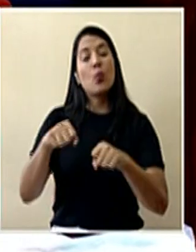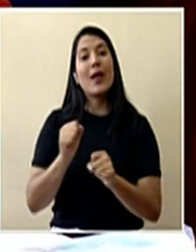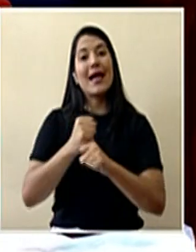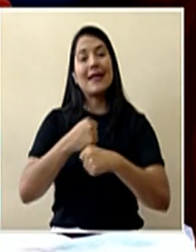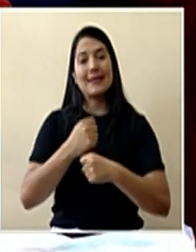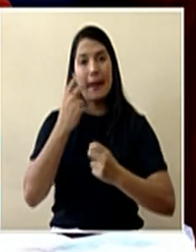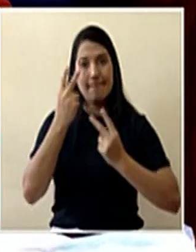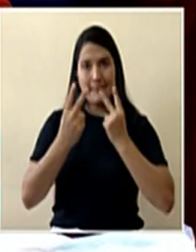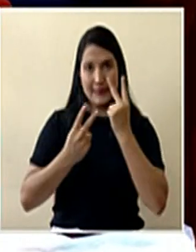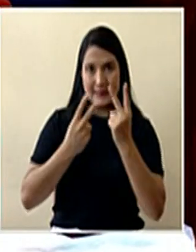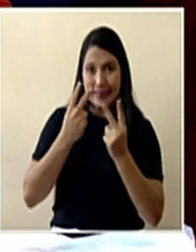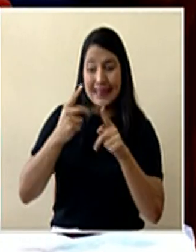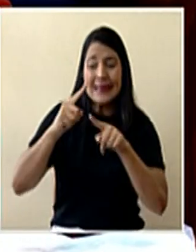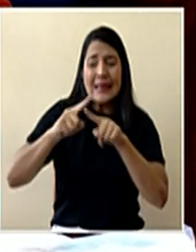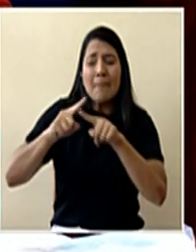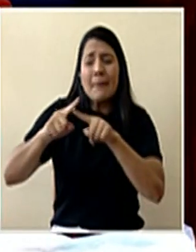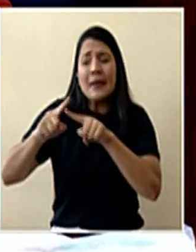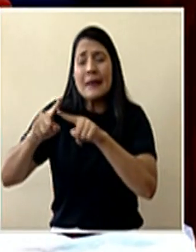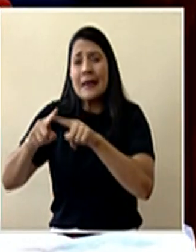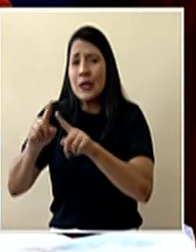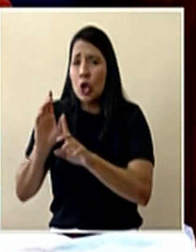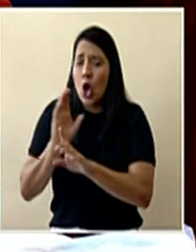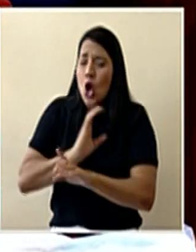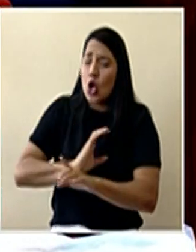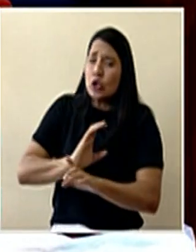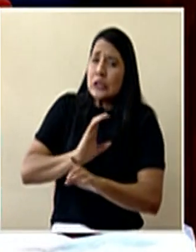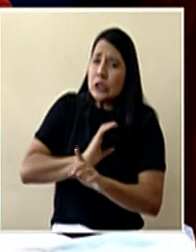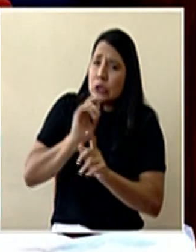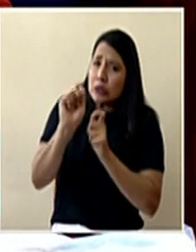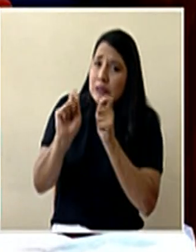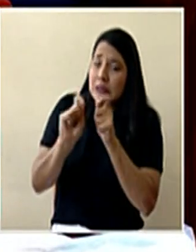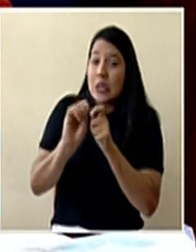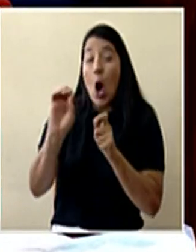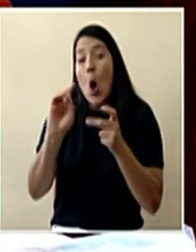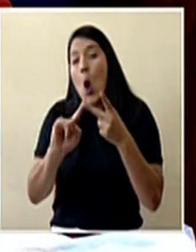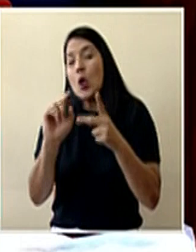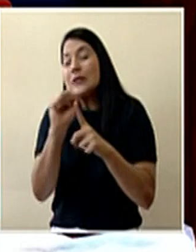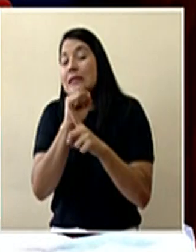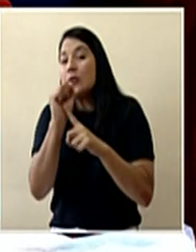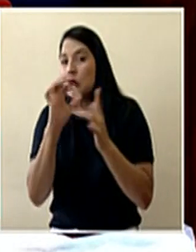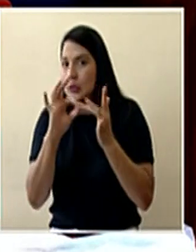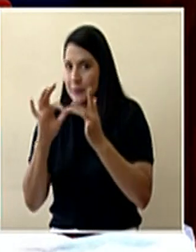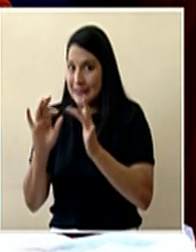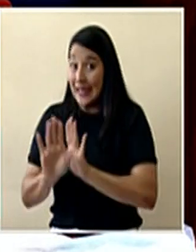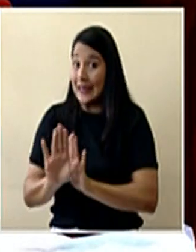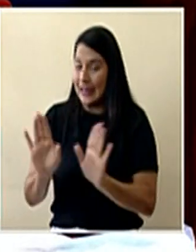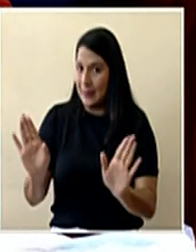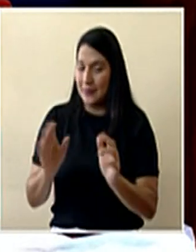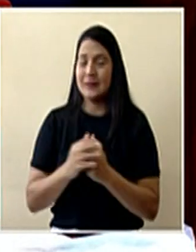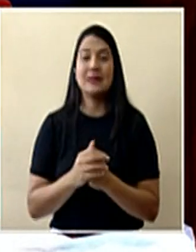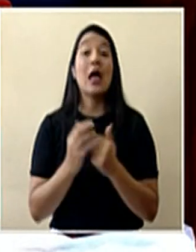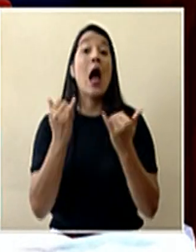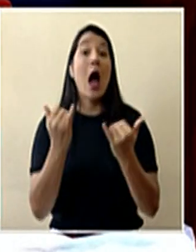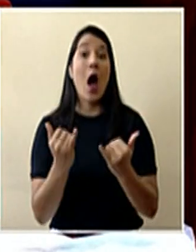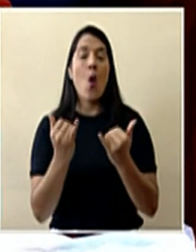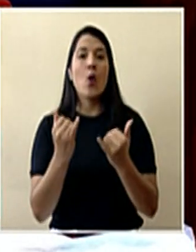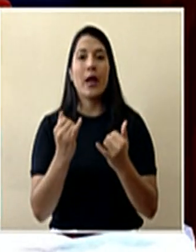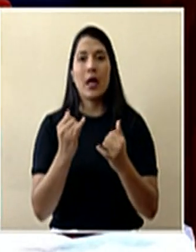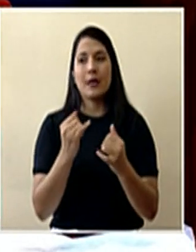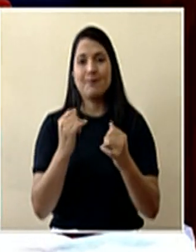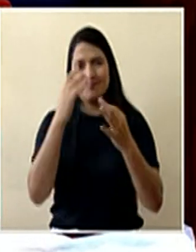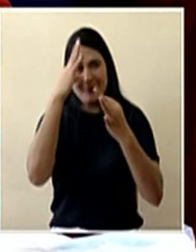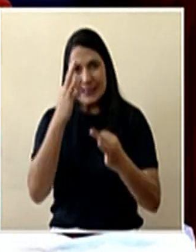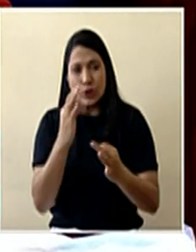visitas bajo algunas condiciones específicas o en casos especiales. Como parte de las medidas de contingencia, en conjunto con el Instituto